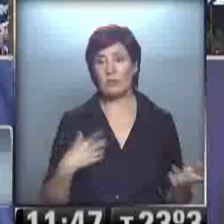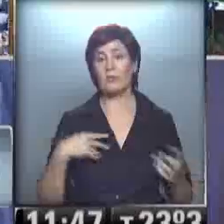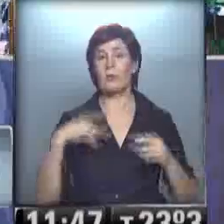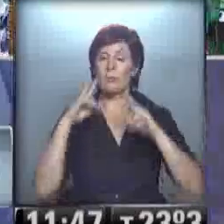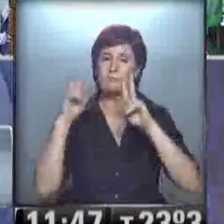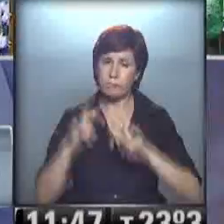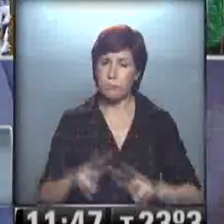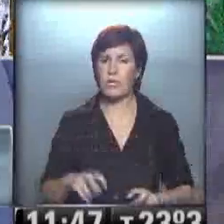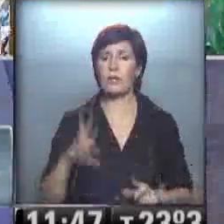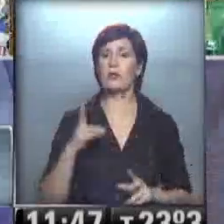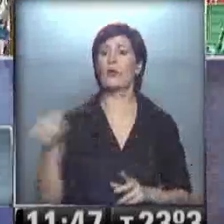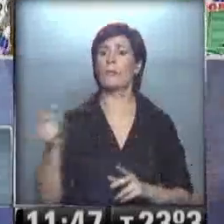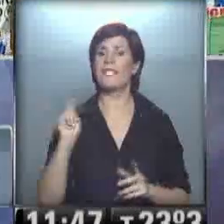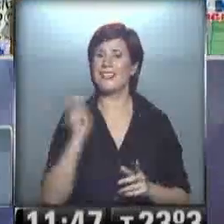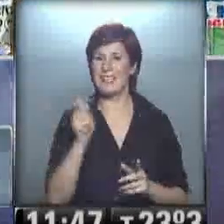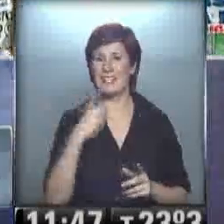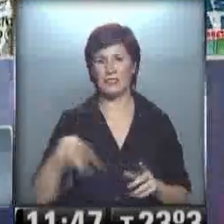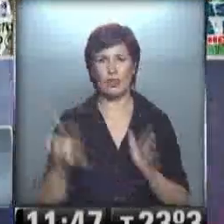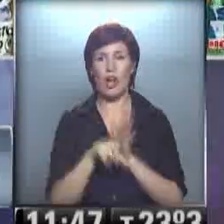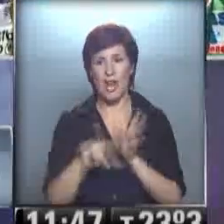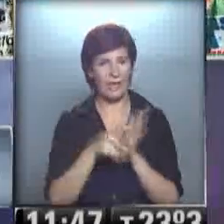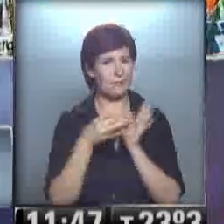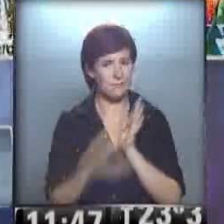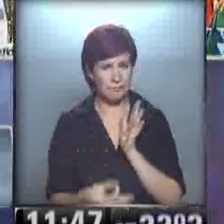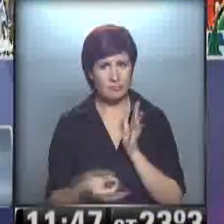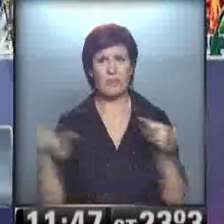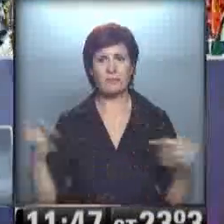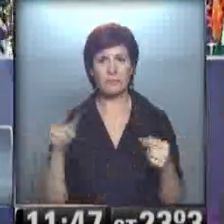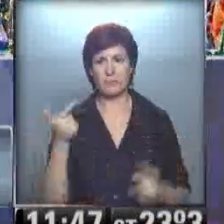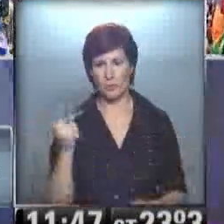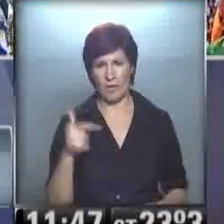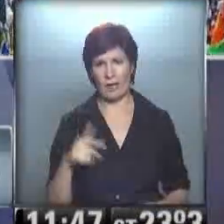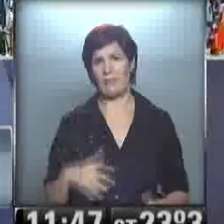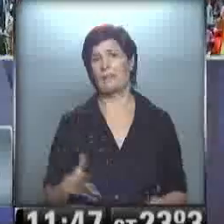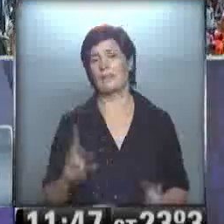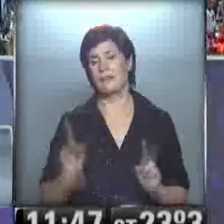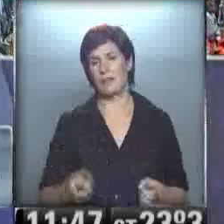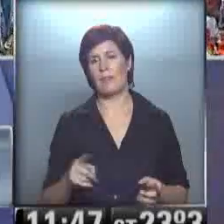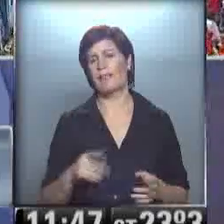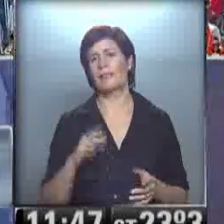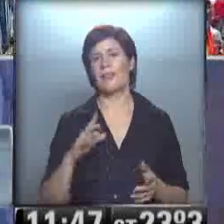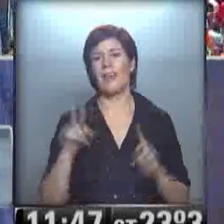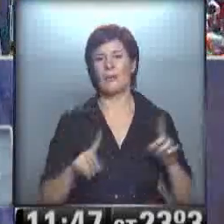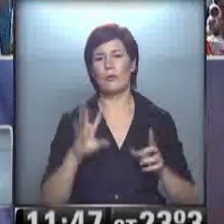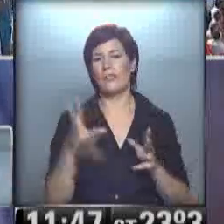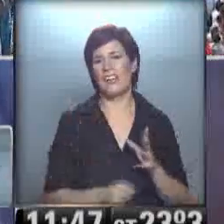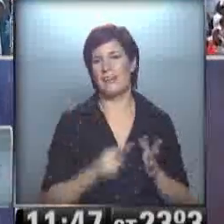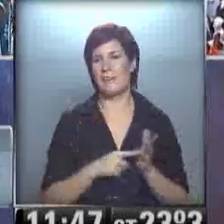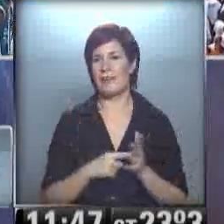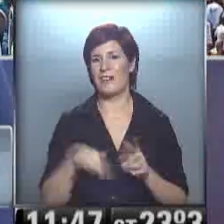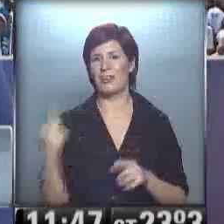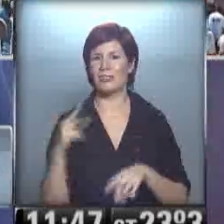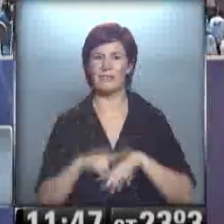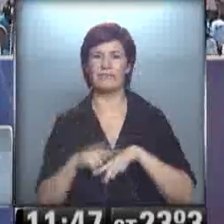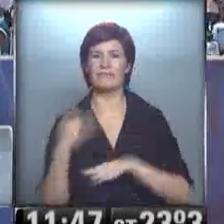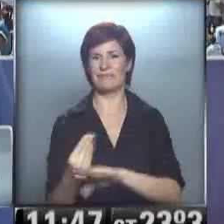cumplan estrictamente con la ley, que no haya incompatibilidades. Y por evitar el testaferreo. Evitar que haya trampa. Y entonces, por supuesto, que